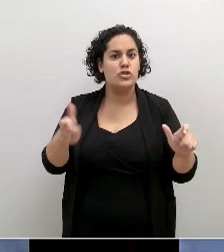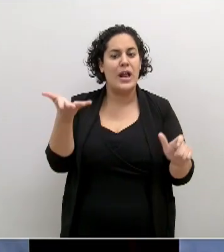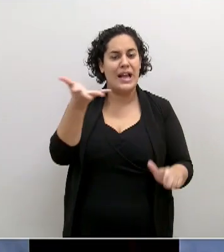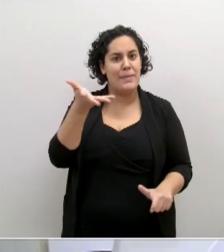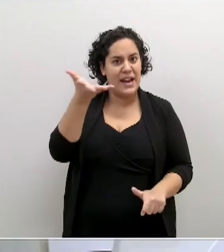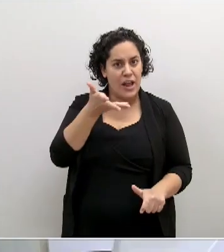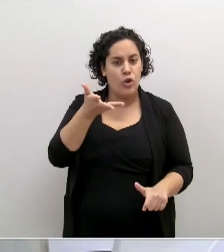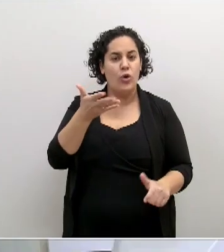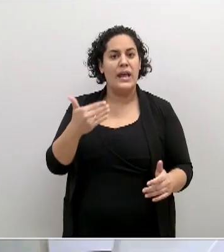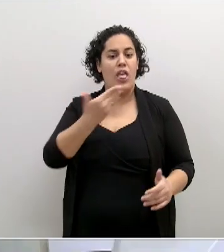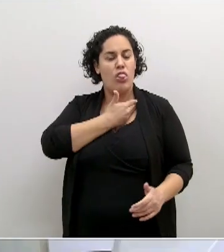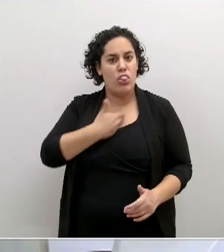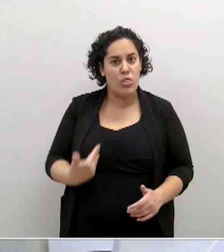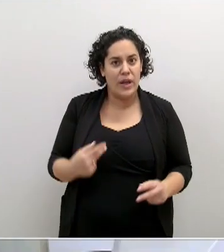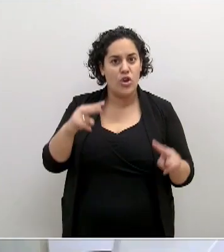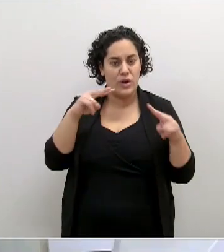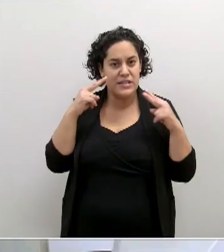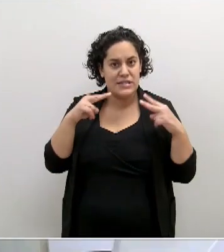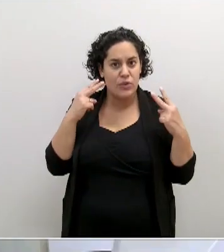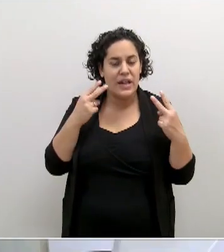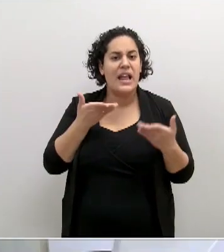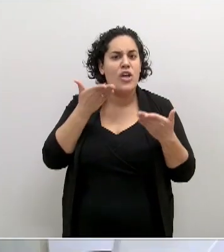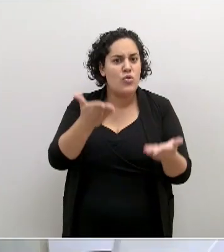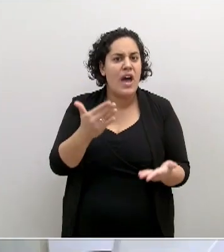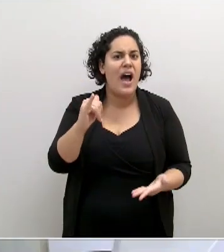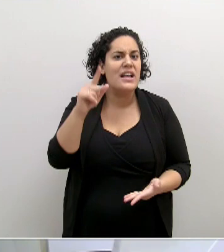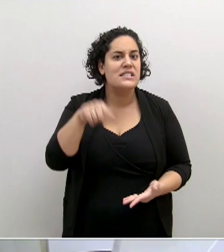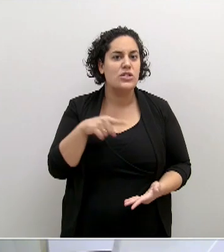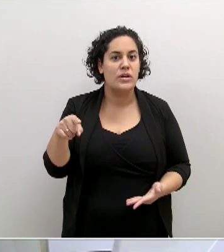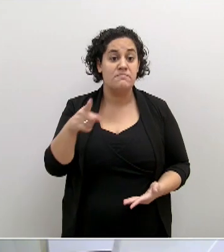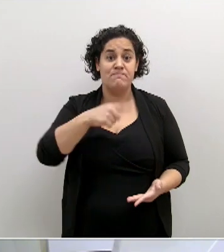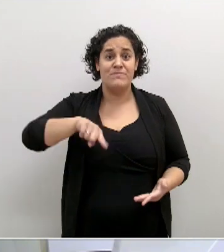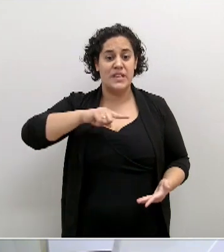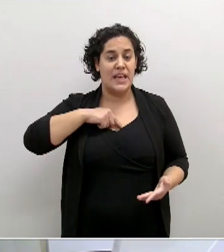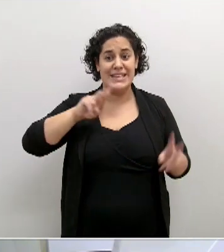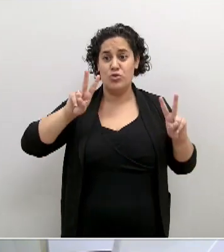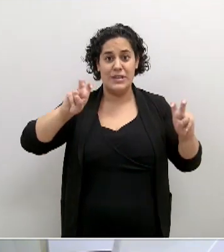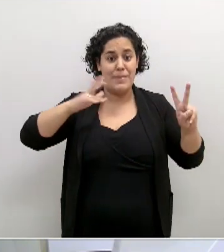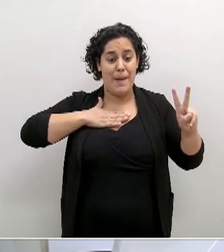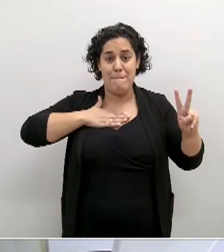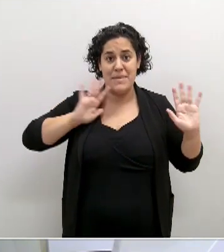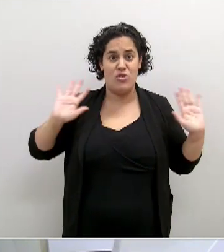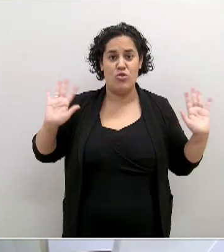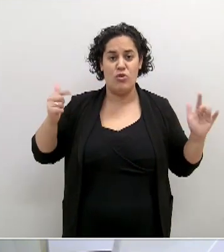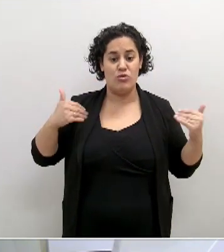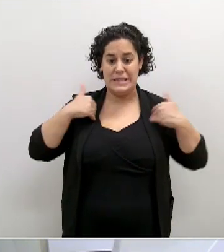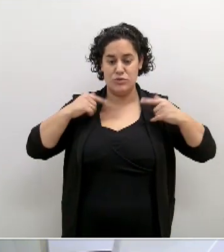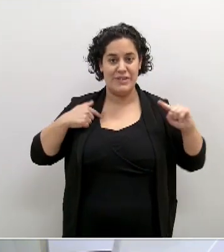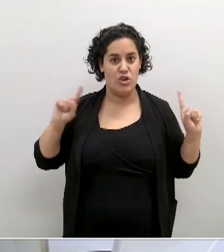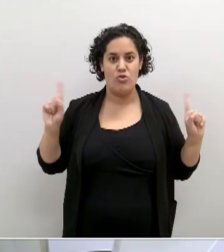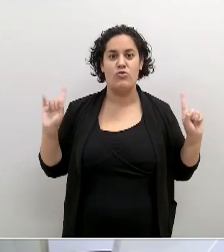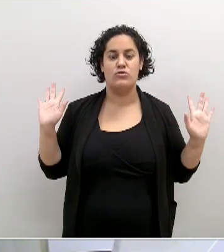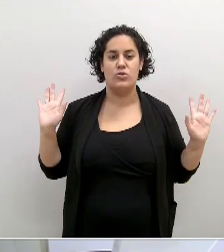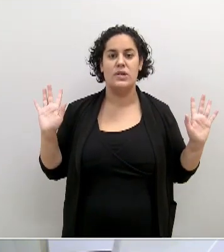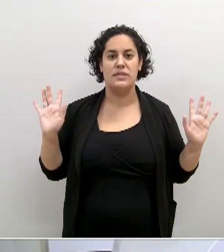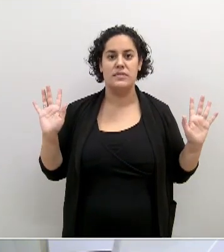murcianos. Yo, como portavoz del Comité Técnico, es una cuestión que no está en mi responsabilidad,